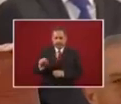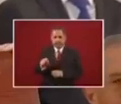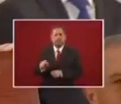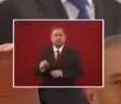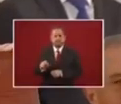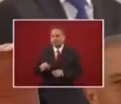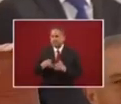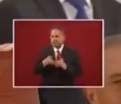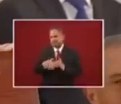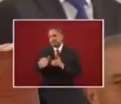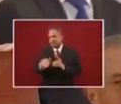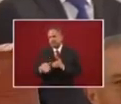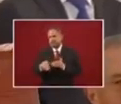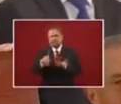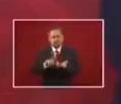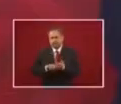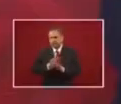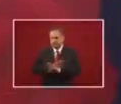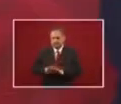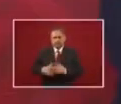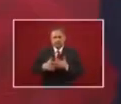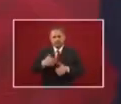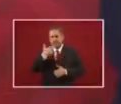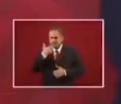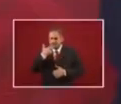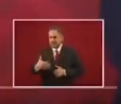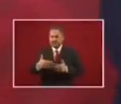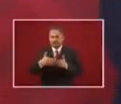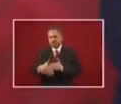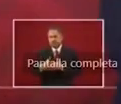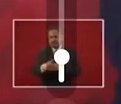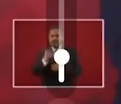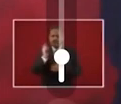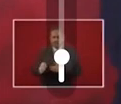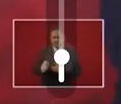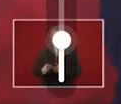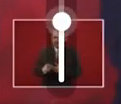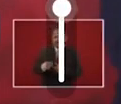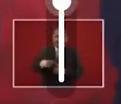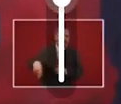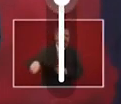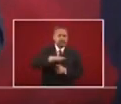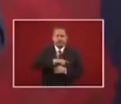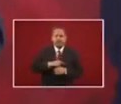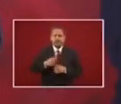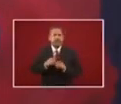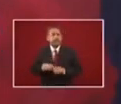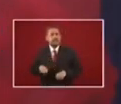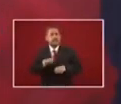va a estar funcionando el sistema de salud pública